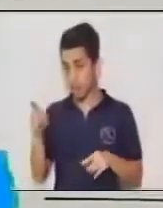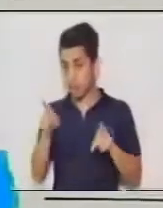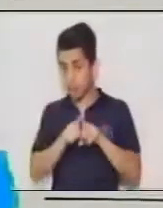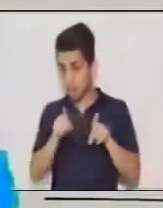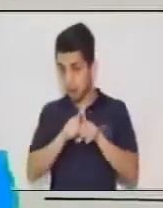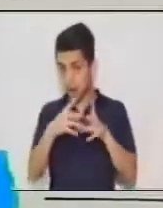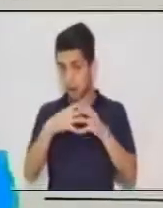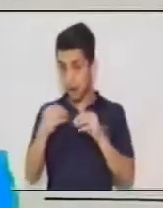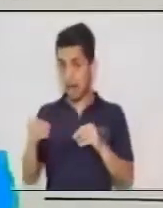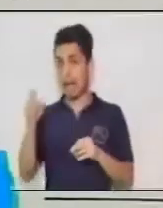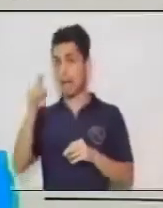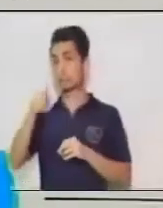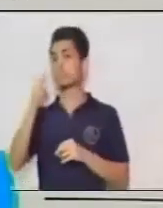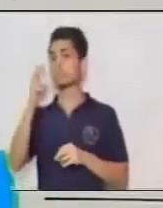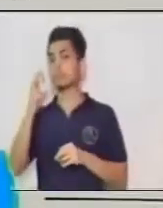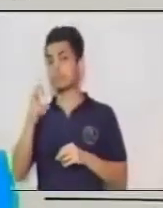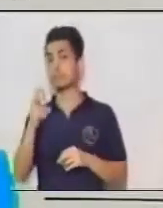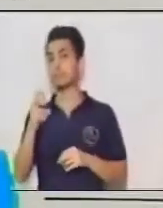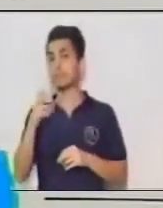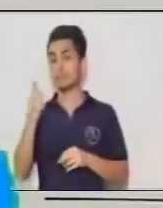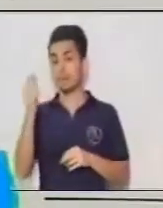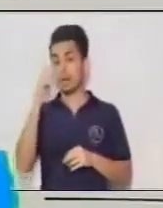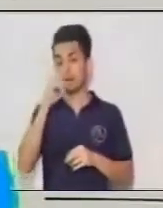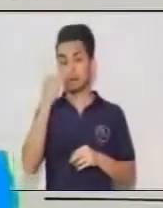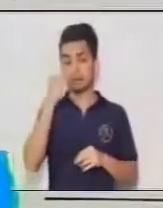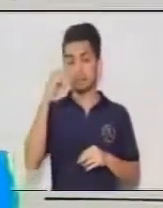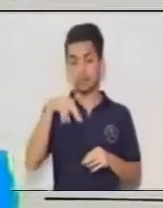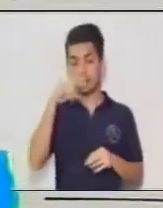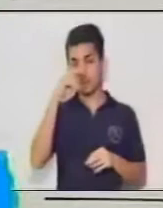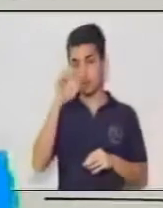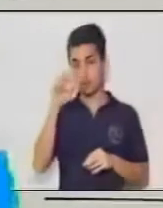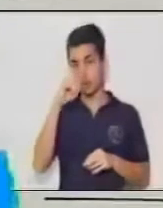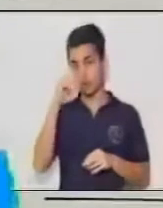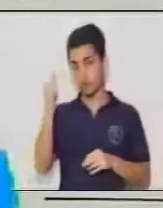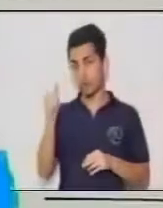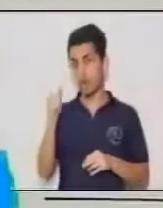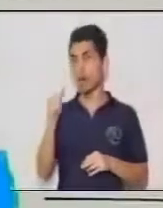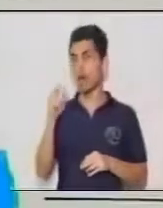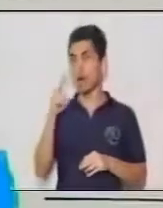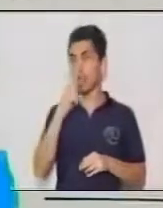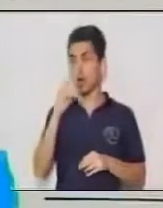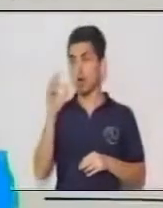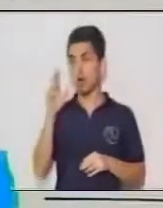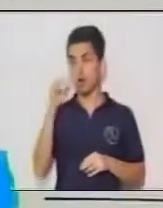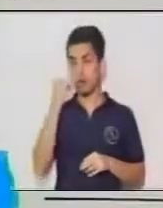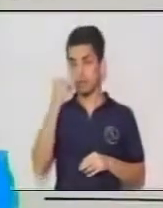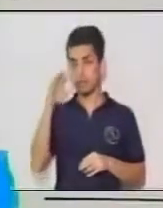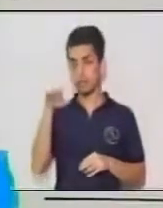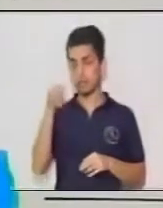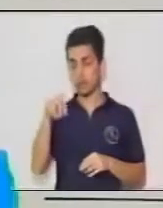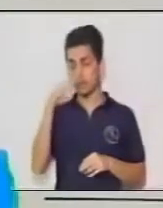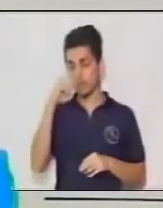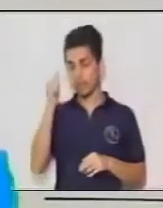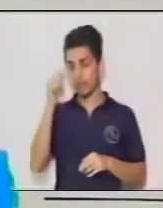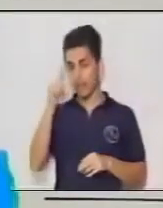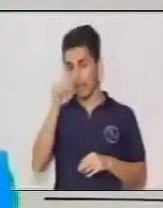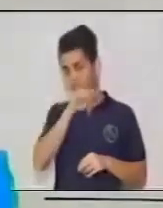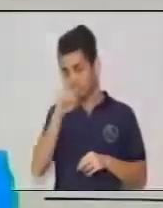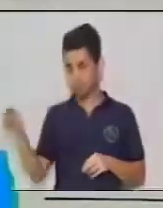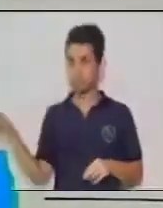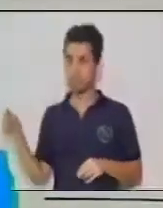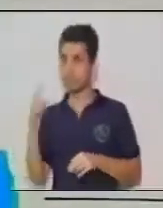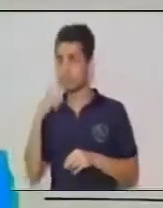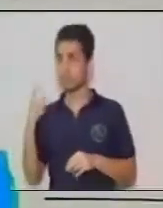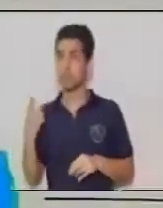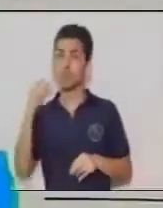ese valor es la asíntota horizontal. Y si el numerador es menor al